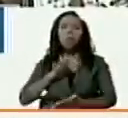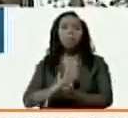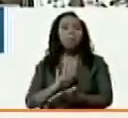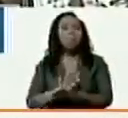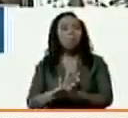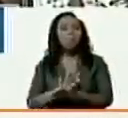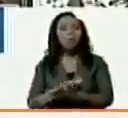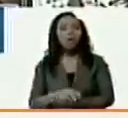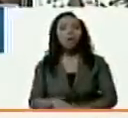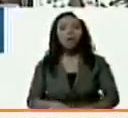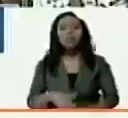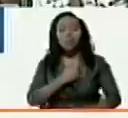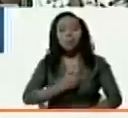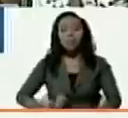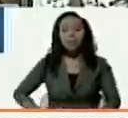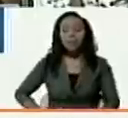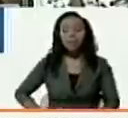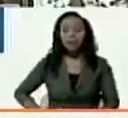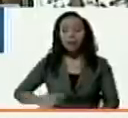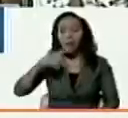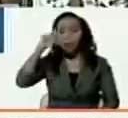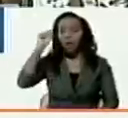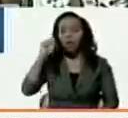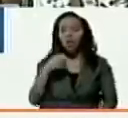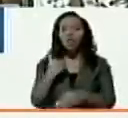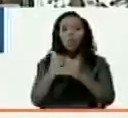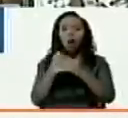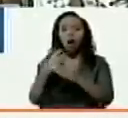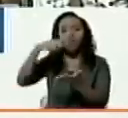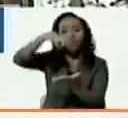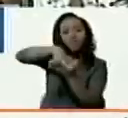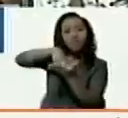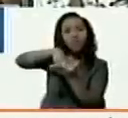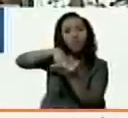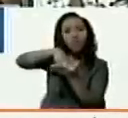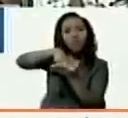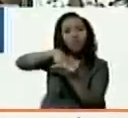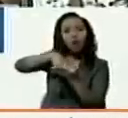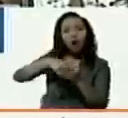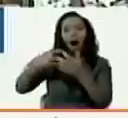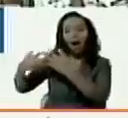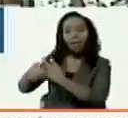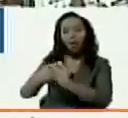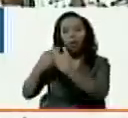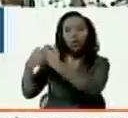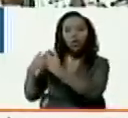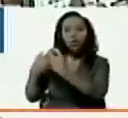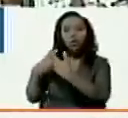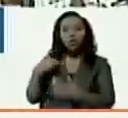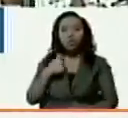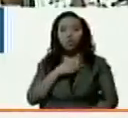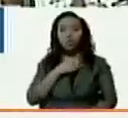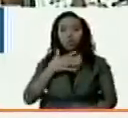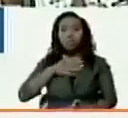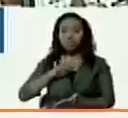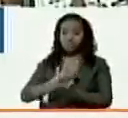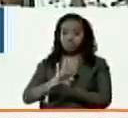el hermano presidente Nicolás Maduro se hubiese arrodillado ante Estados Unidos, estaríamos